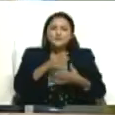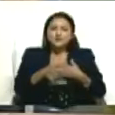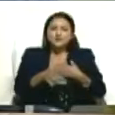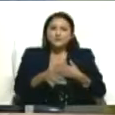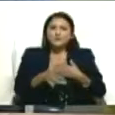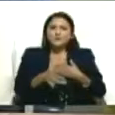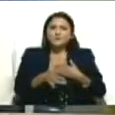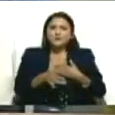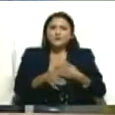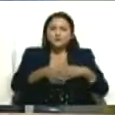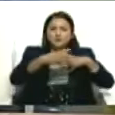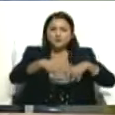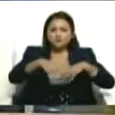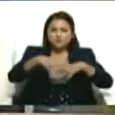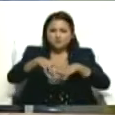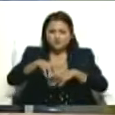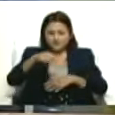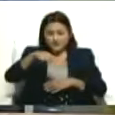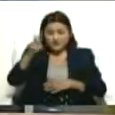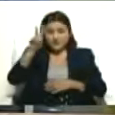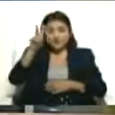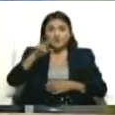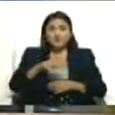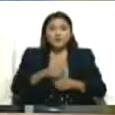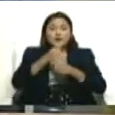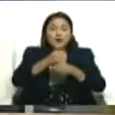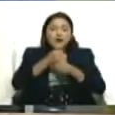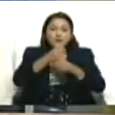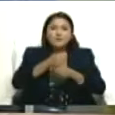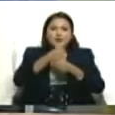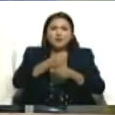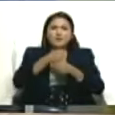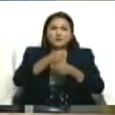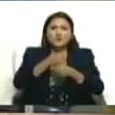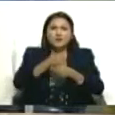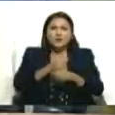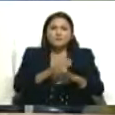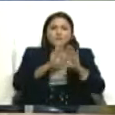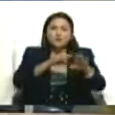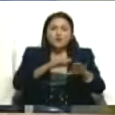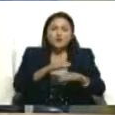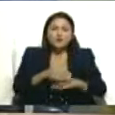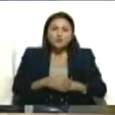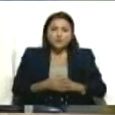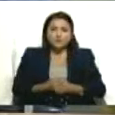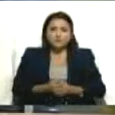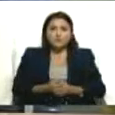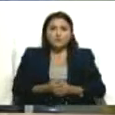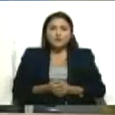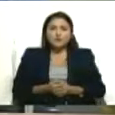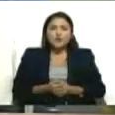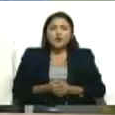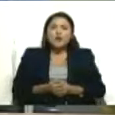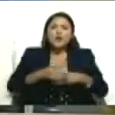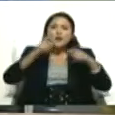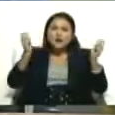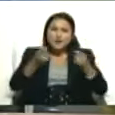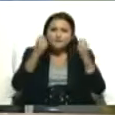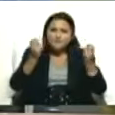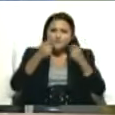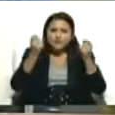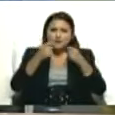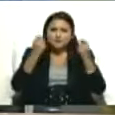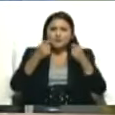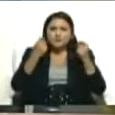de la patria, se hizo a caballo, apoyando pues en este proceso de campaña a